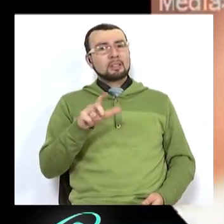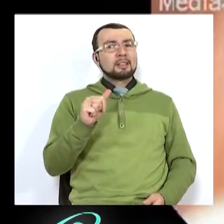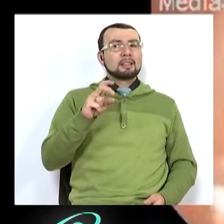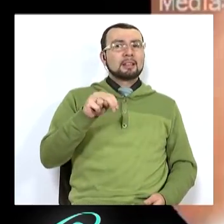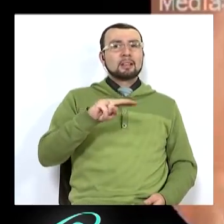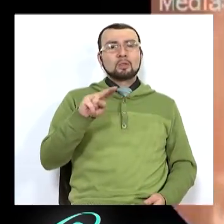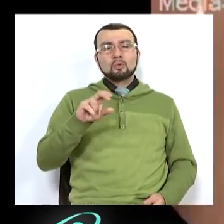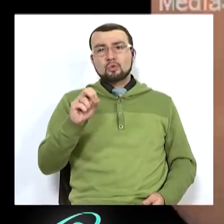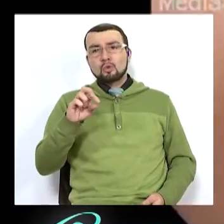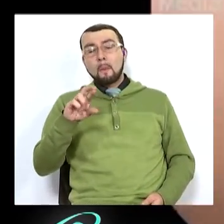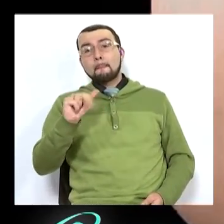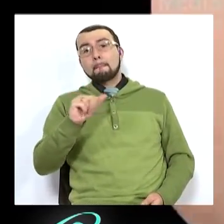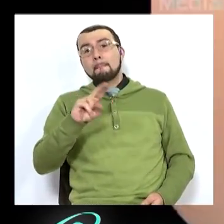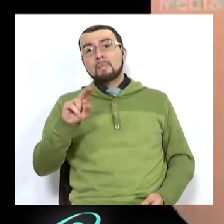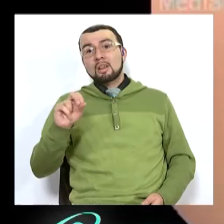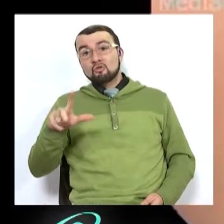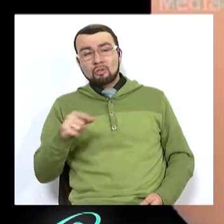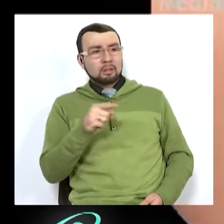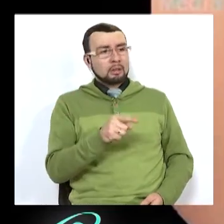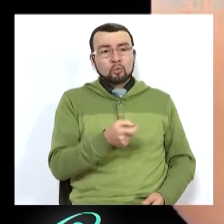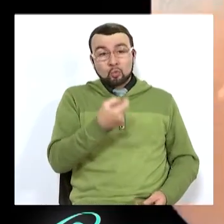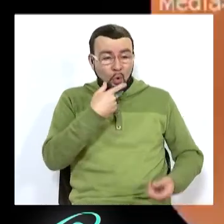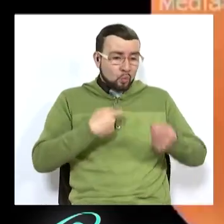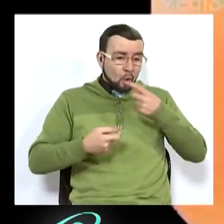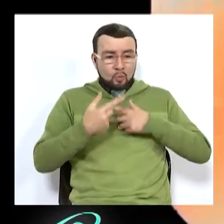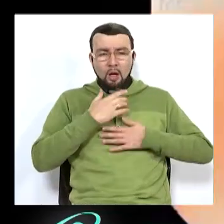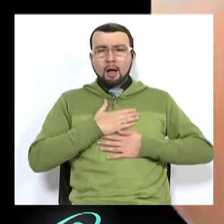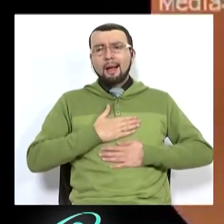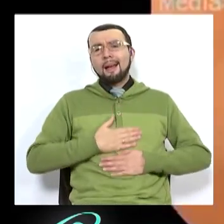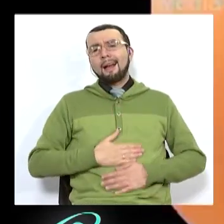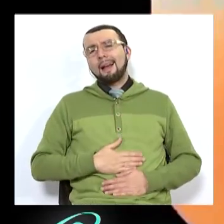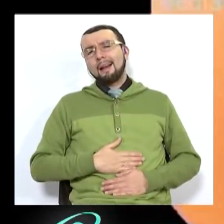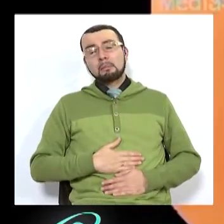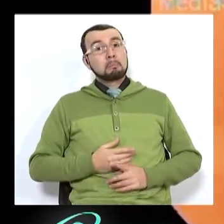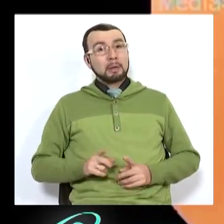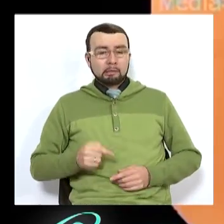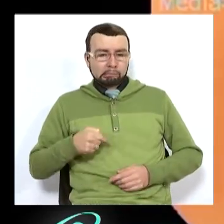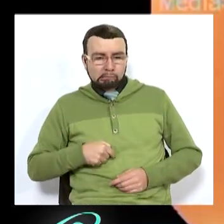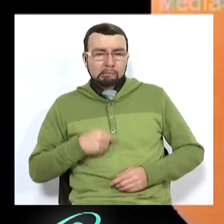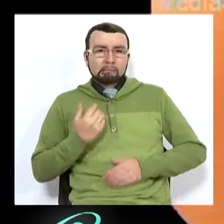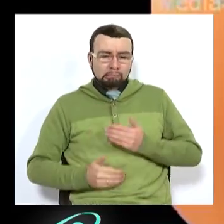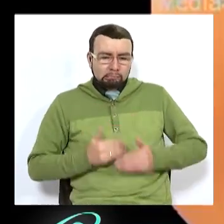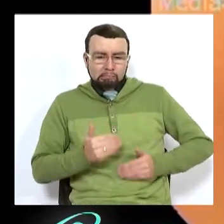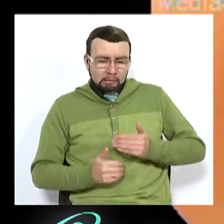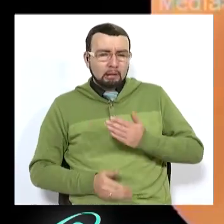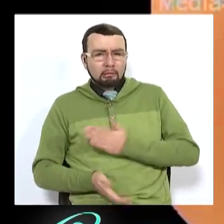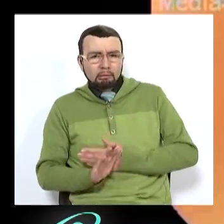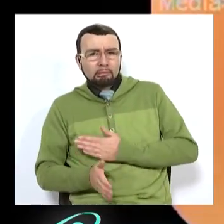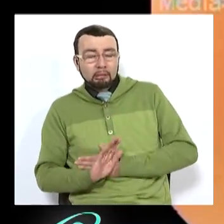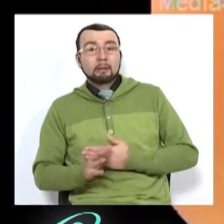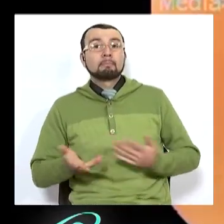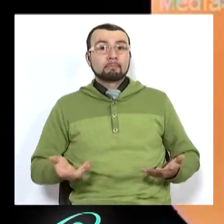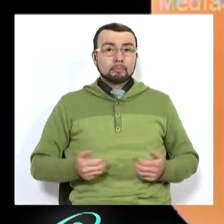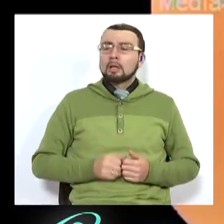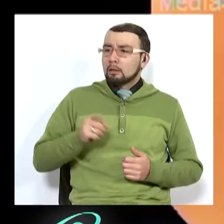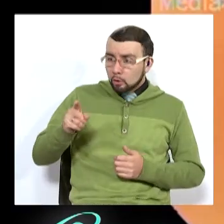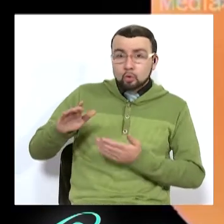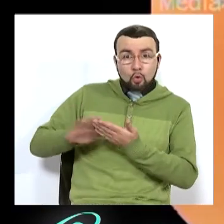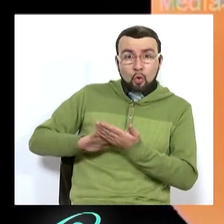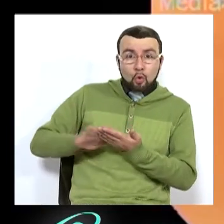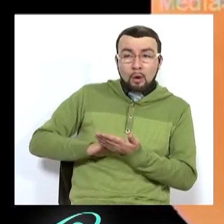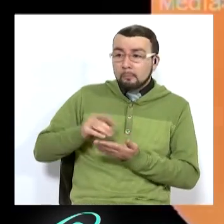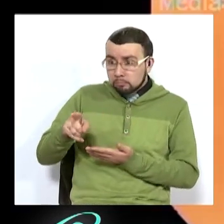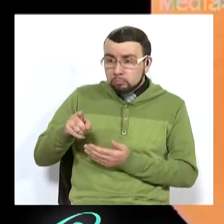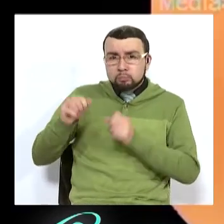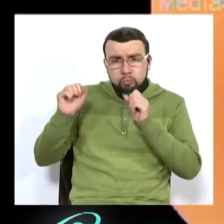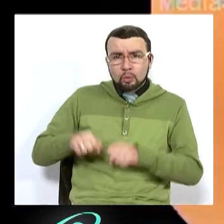de medicamentos que lo que hacen es bloquear el síntoma. Pero entonces esa lesión puede ser reversible